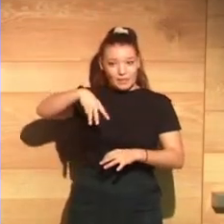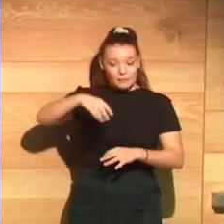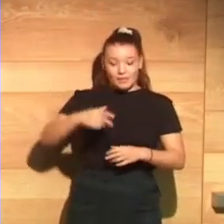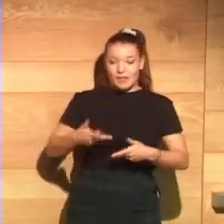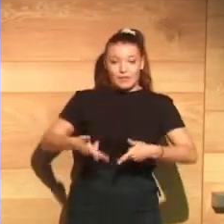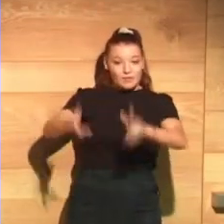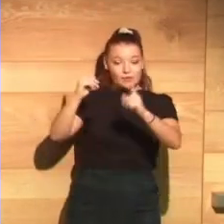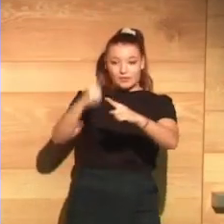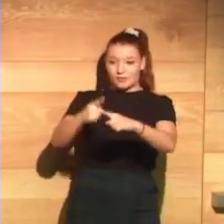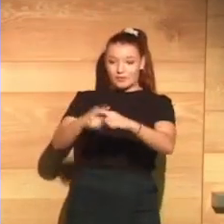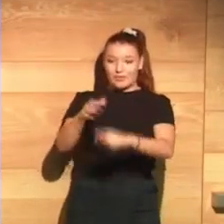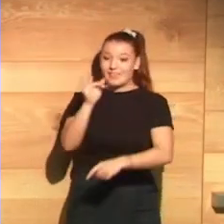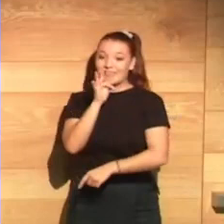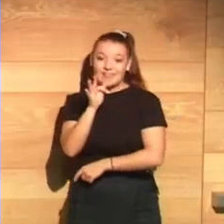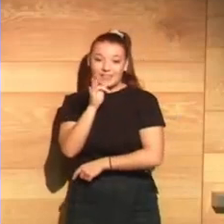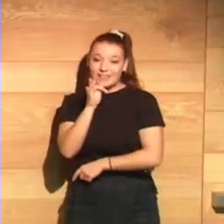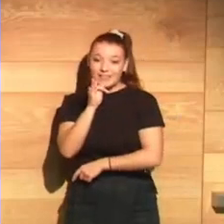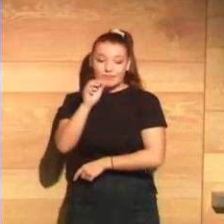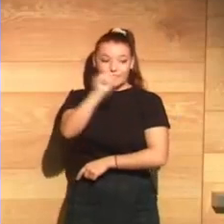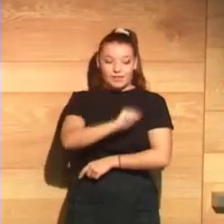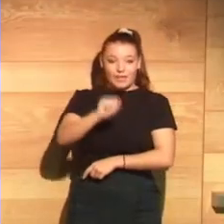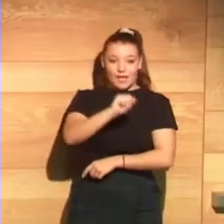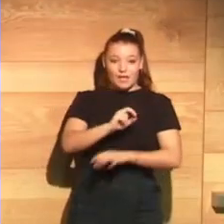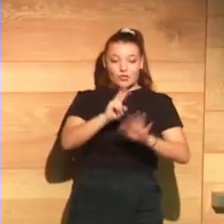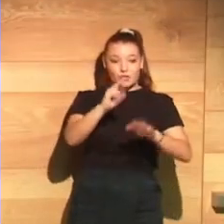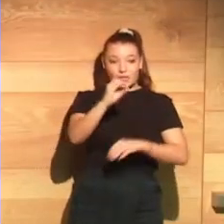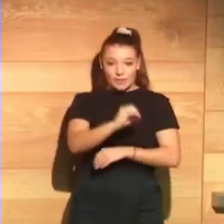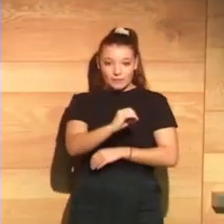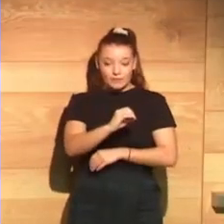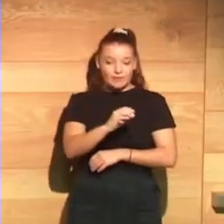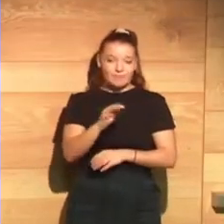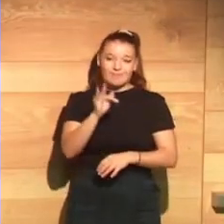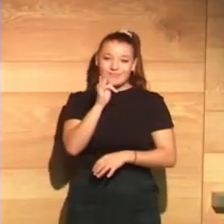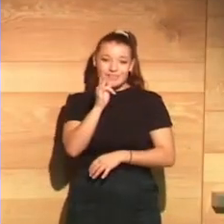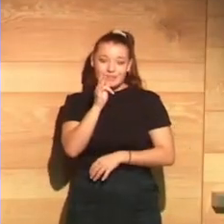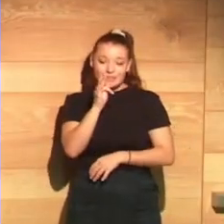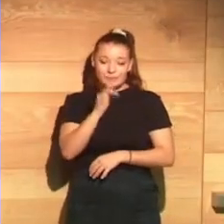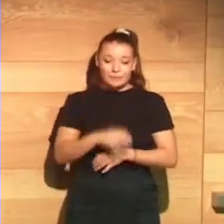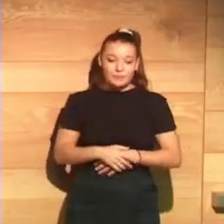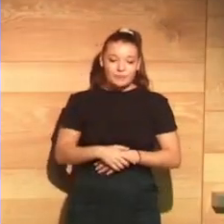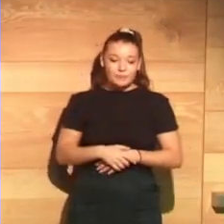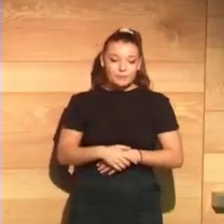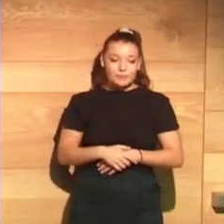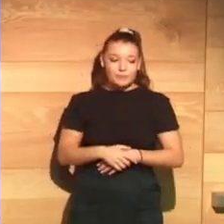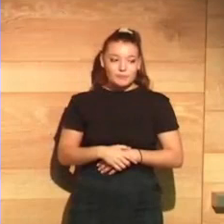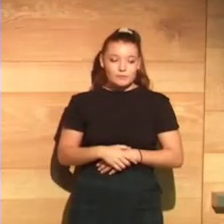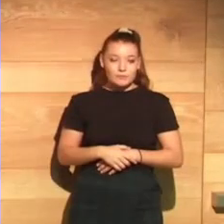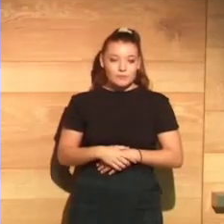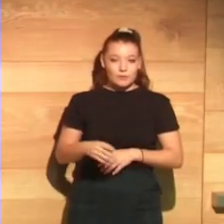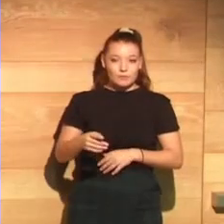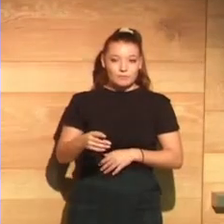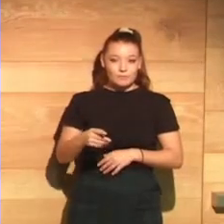liberación sexual no había llegado, que llega en los 60 con la segunda ola feminista, con Betty Friedan, eso yo ya no la había vivido, y sin